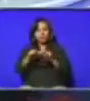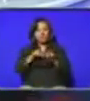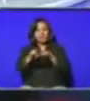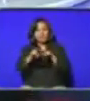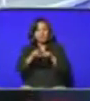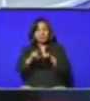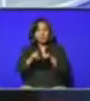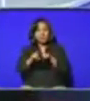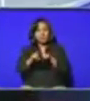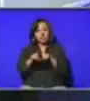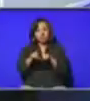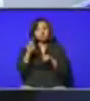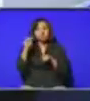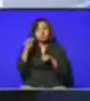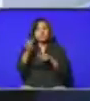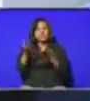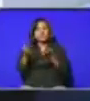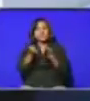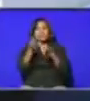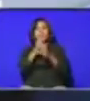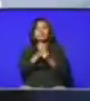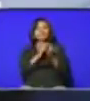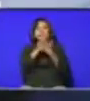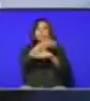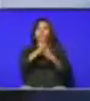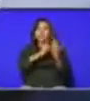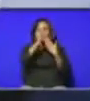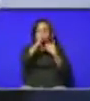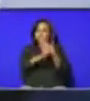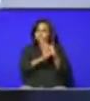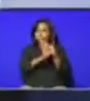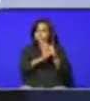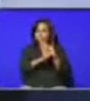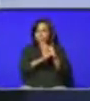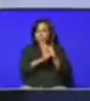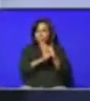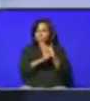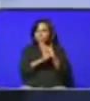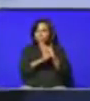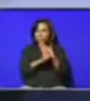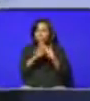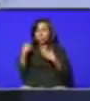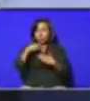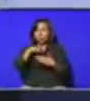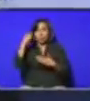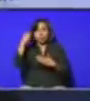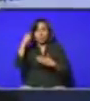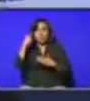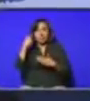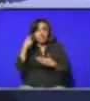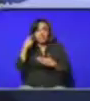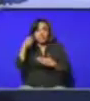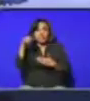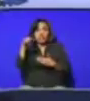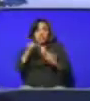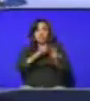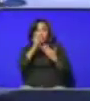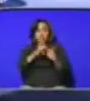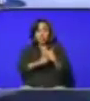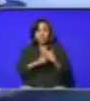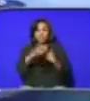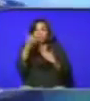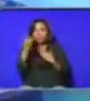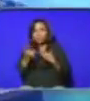proyecto, no puede esperar. Es más, debió haber empezado hace muchos años. Claro. y no esperar a que el país realmente dé un